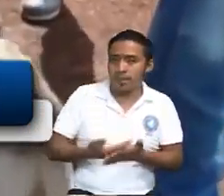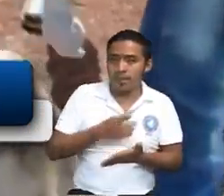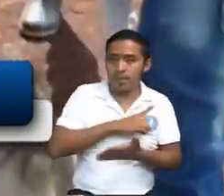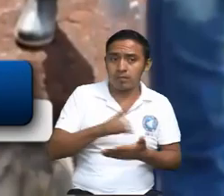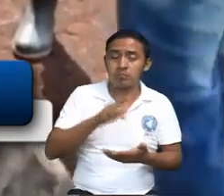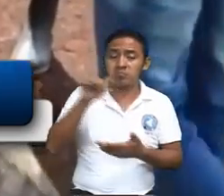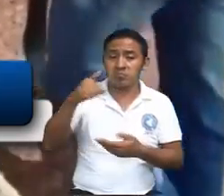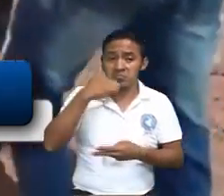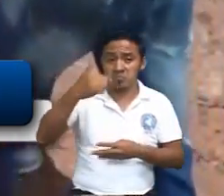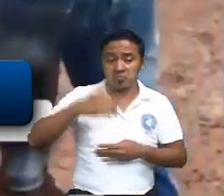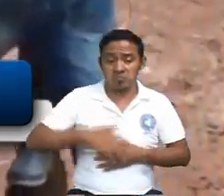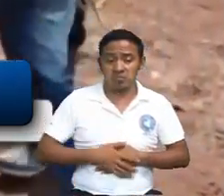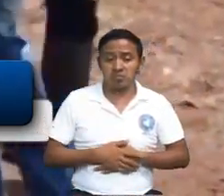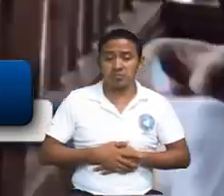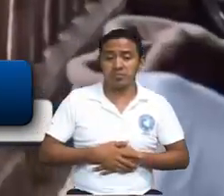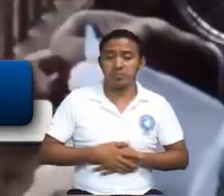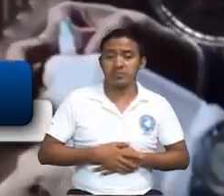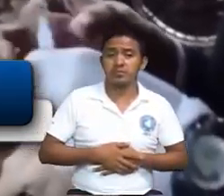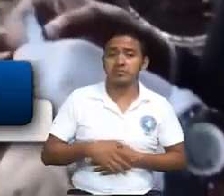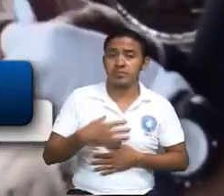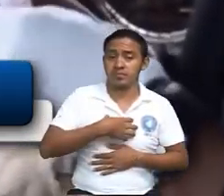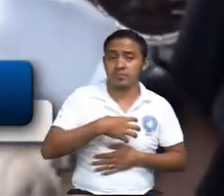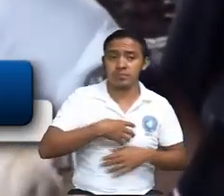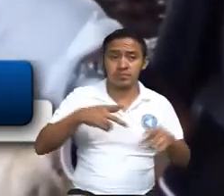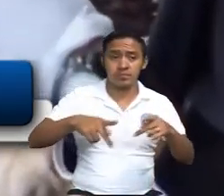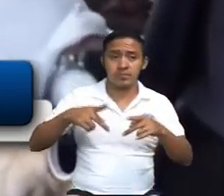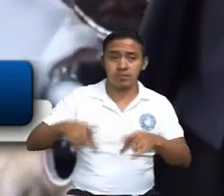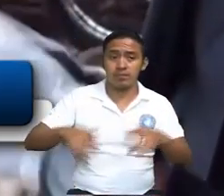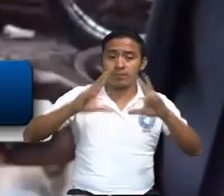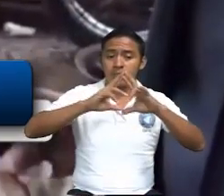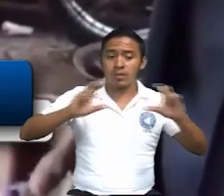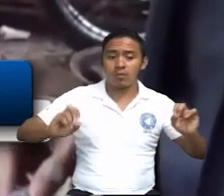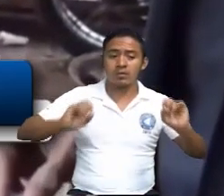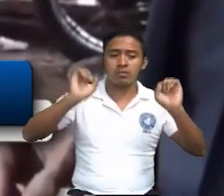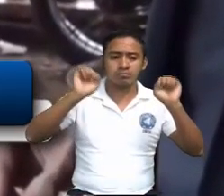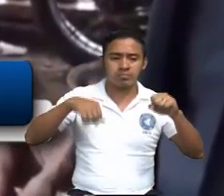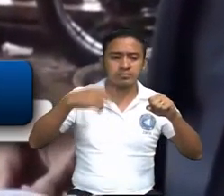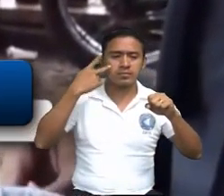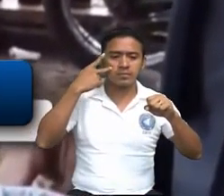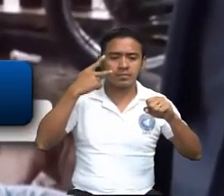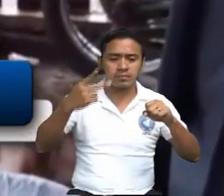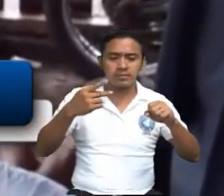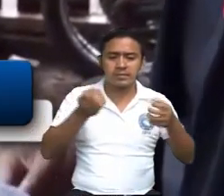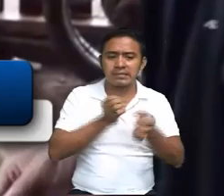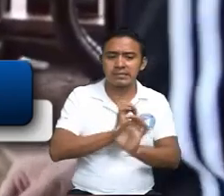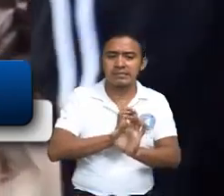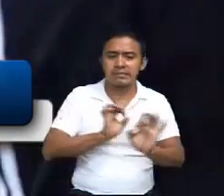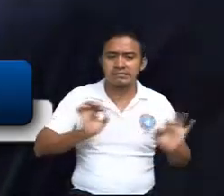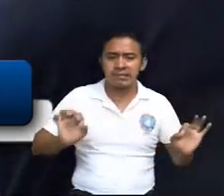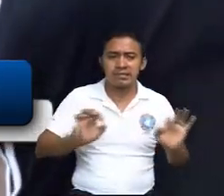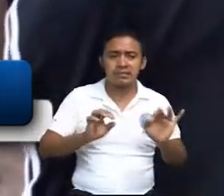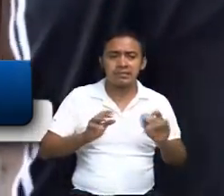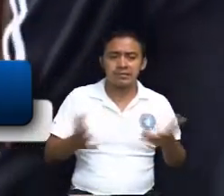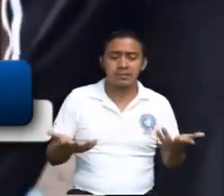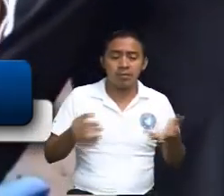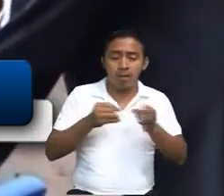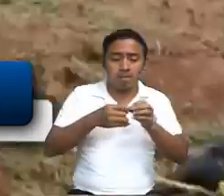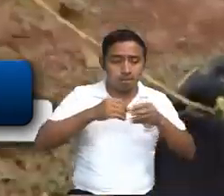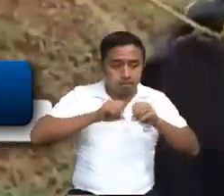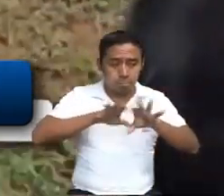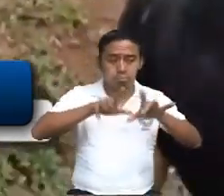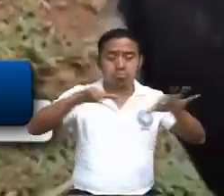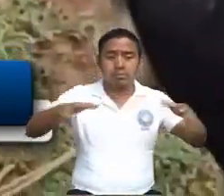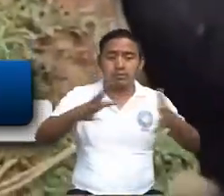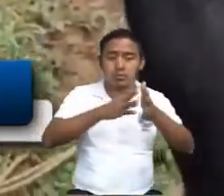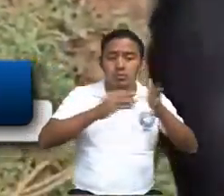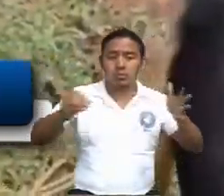había dicho, y gracias a Dios nosotros los nicaragüenses somos testigos de que no han habido casos, ni brotes, ni casos particulares de